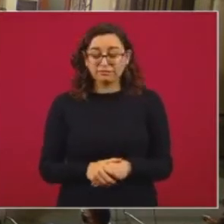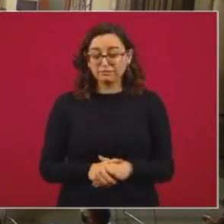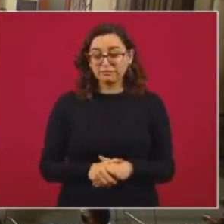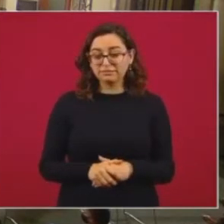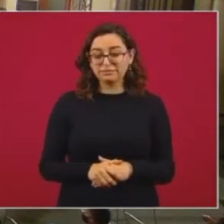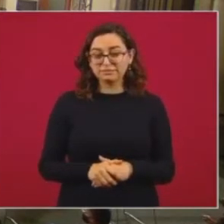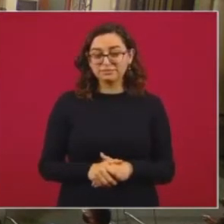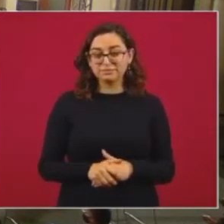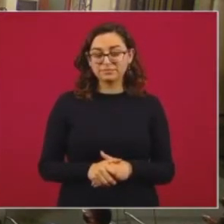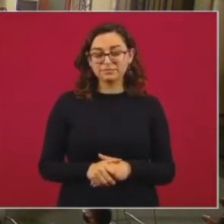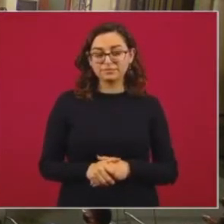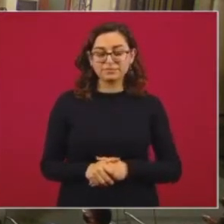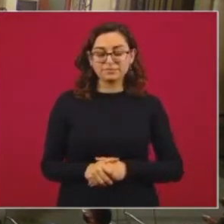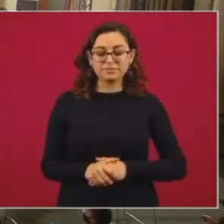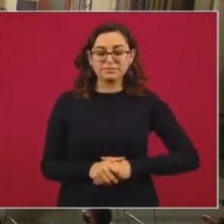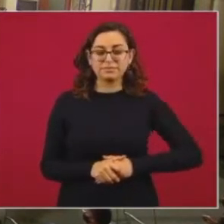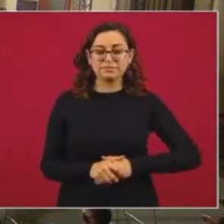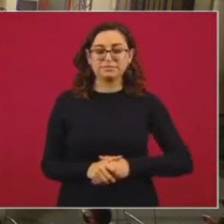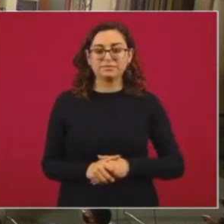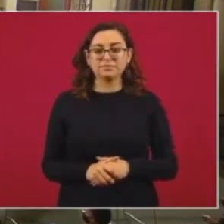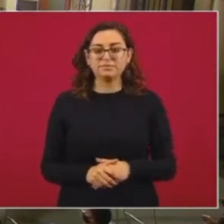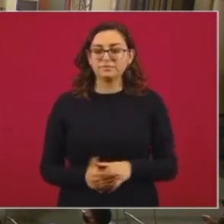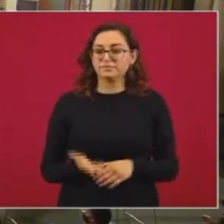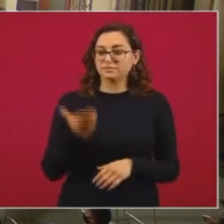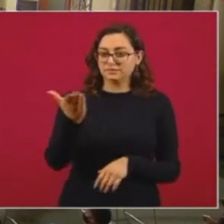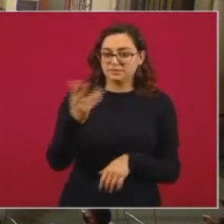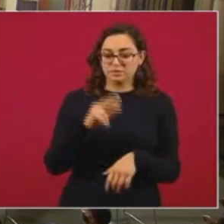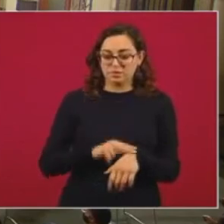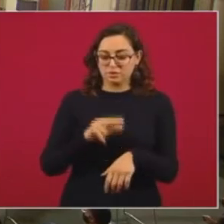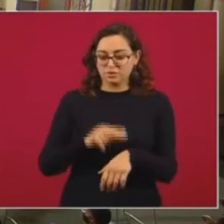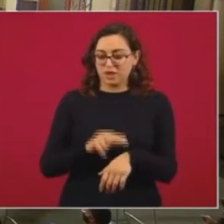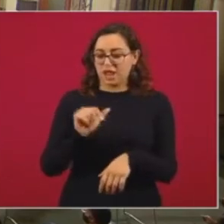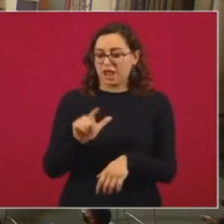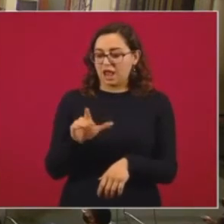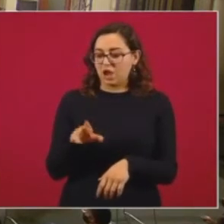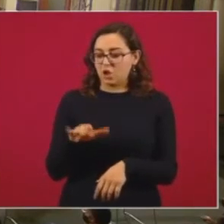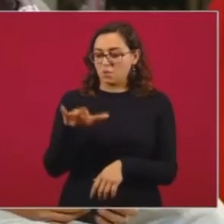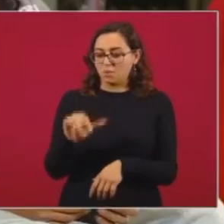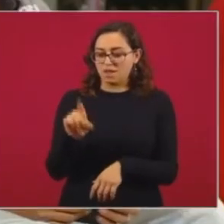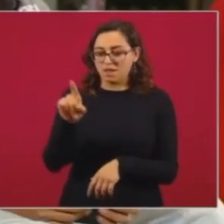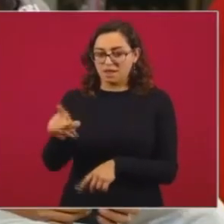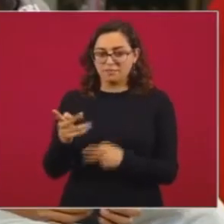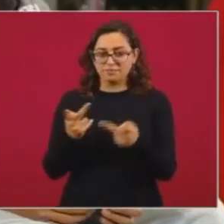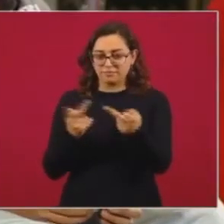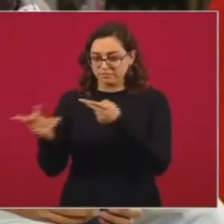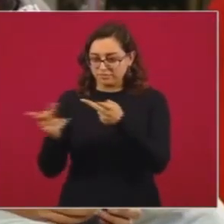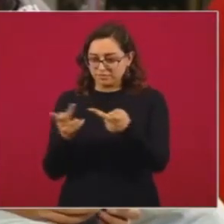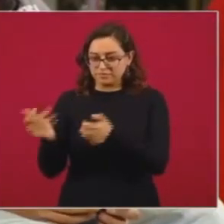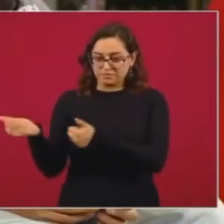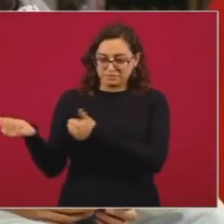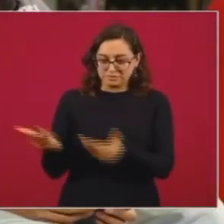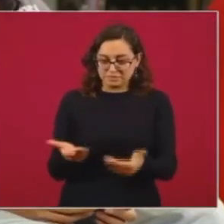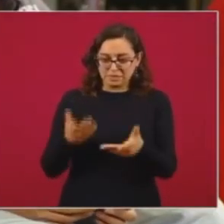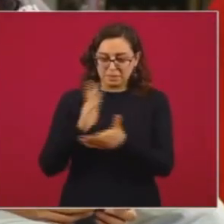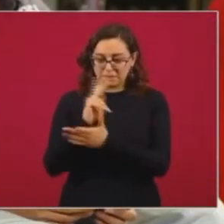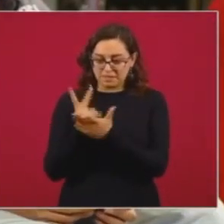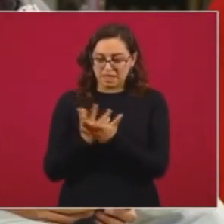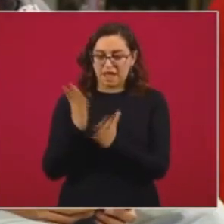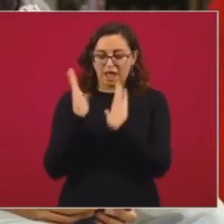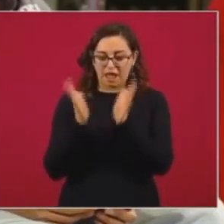El alma mater, una de sus almas mater de la doctora Lomía, Johns Hopkins, tiene su protocolo de entrega. Usted adelantó inclusive en esta